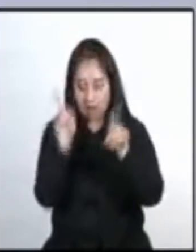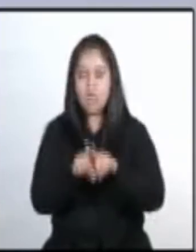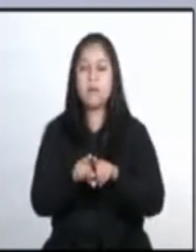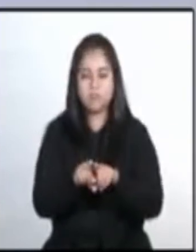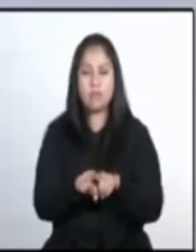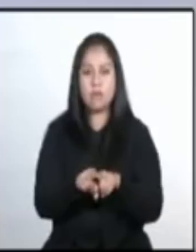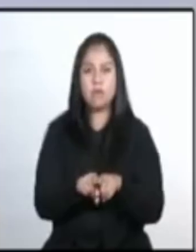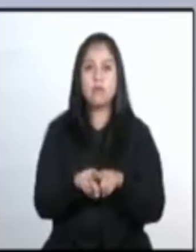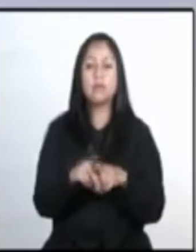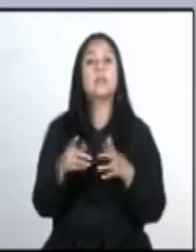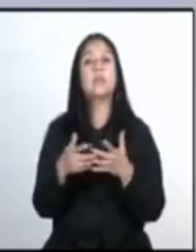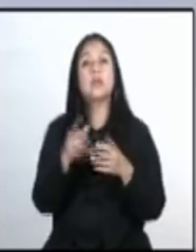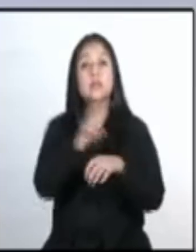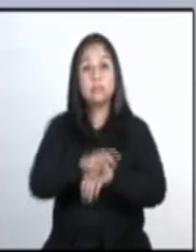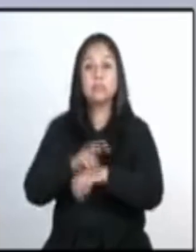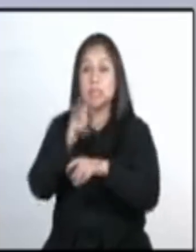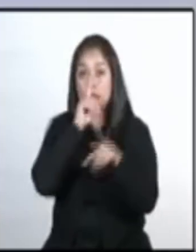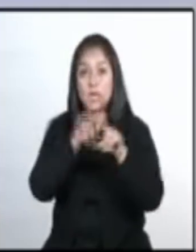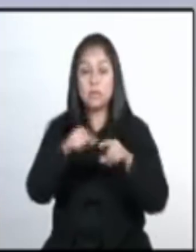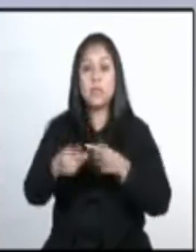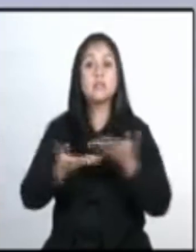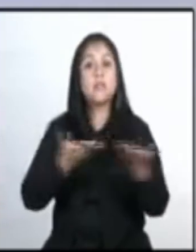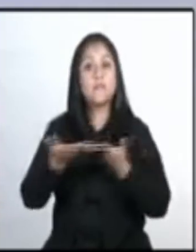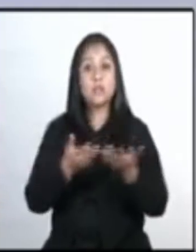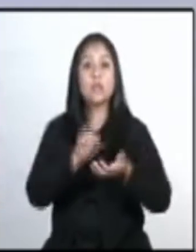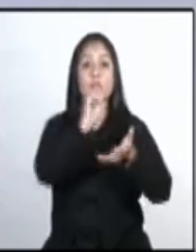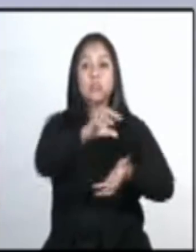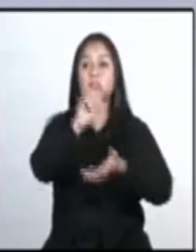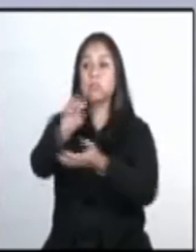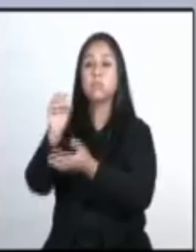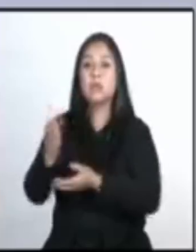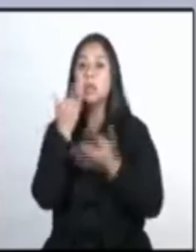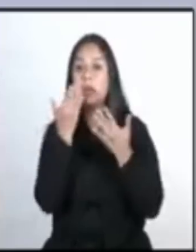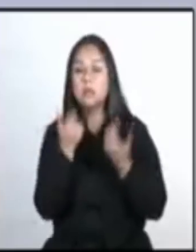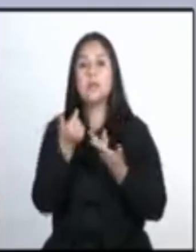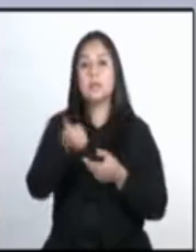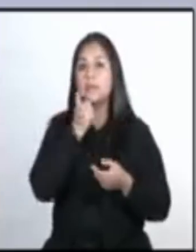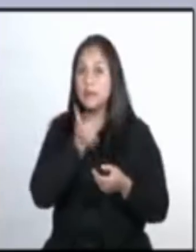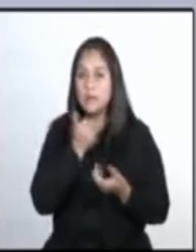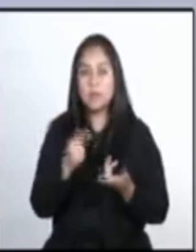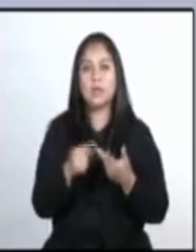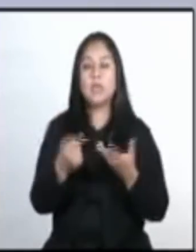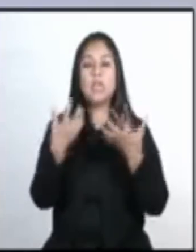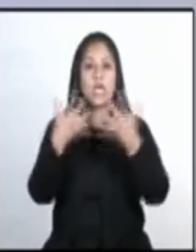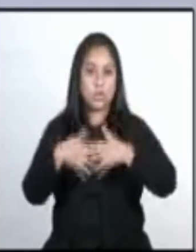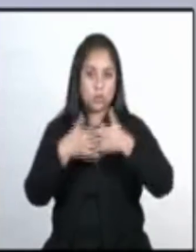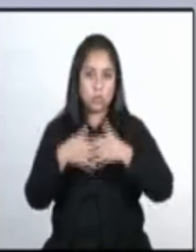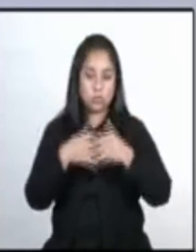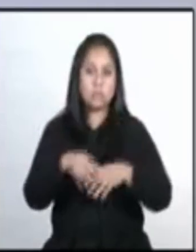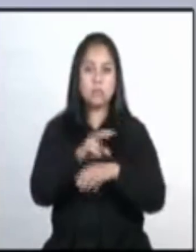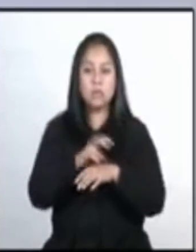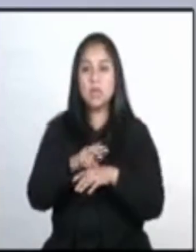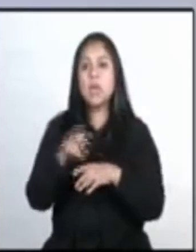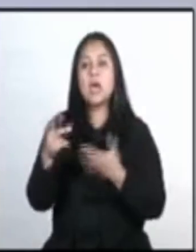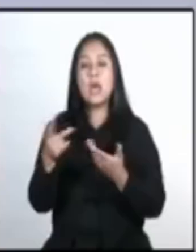industria agroalimentaria, que incluye los servicios de distribución de alimentos y bebidas, la industria agropecuaria,